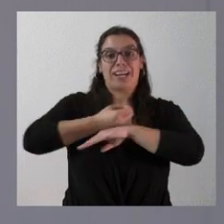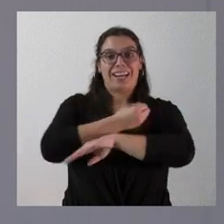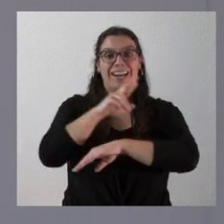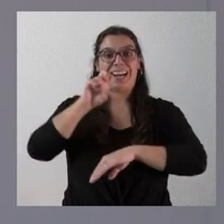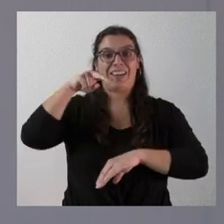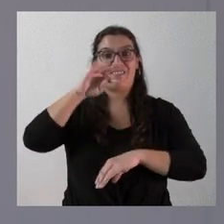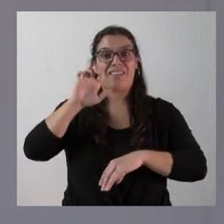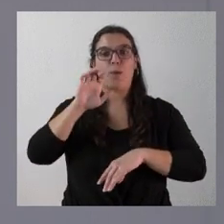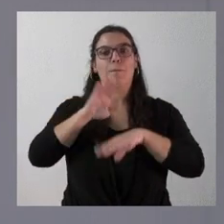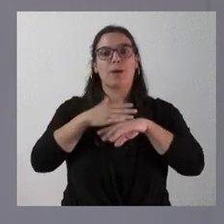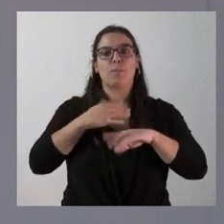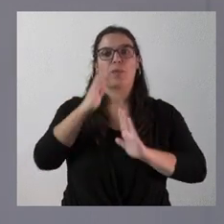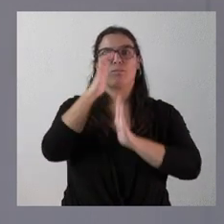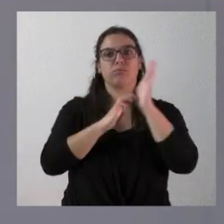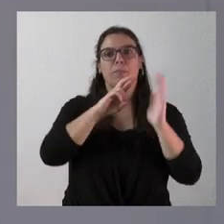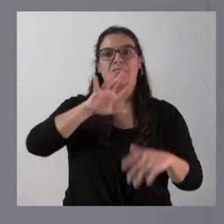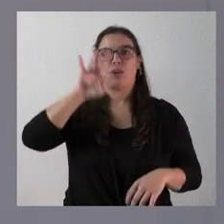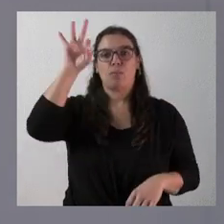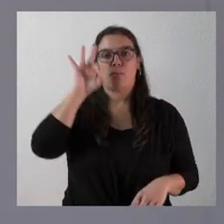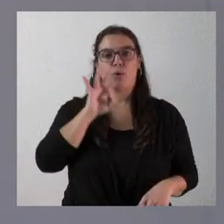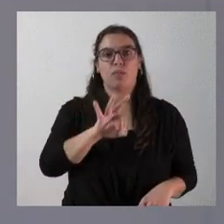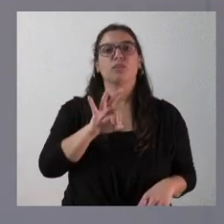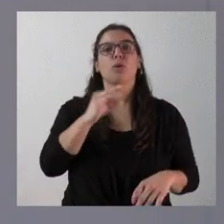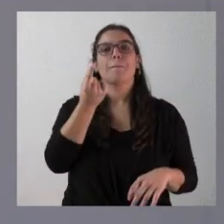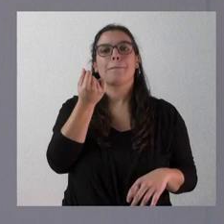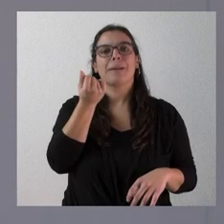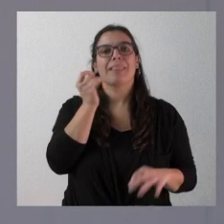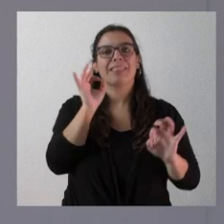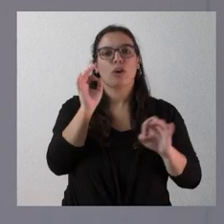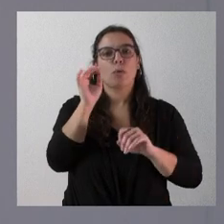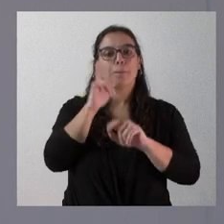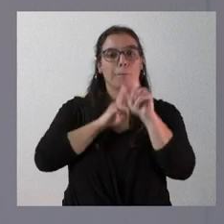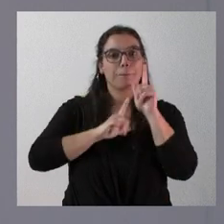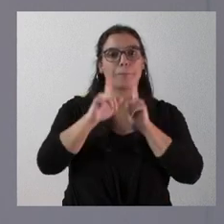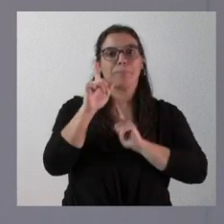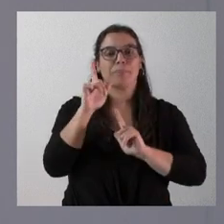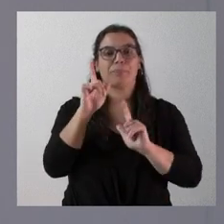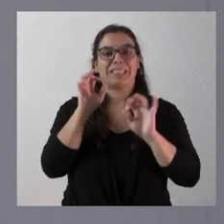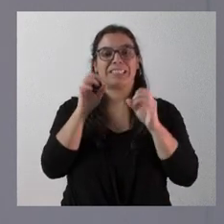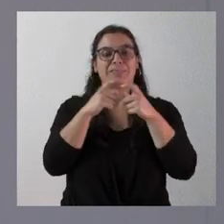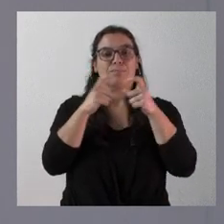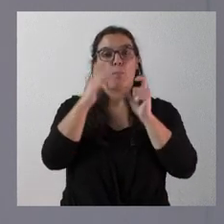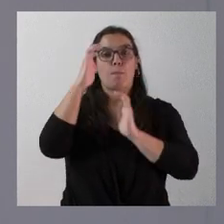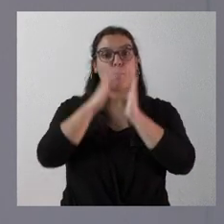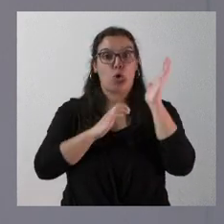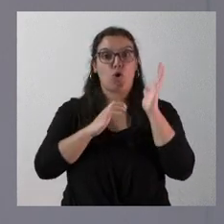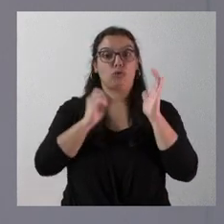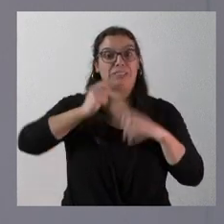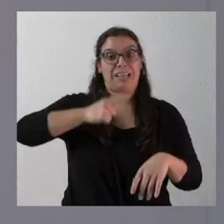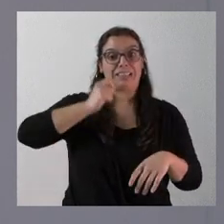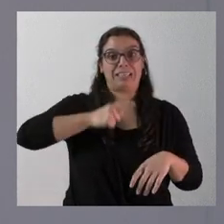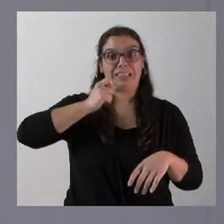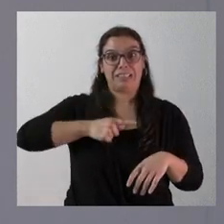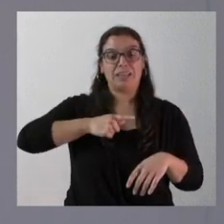va a permitir rebajar en un 25% el precio de los bonos de viajeros habituales